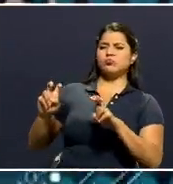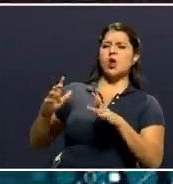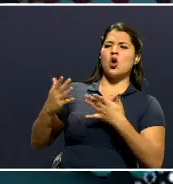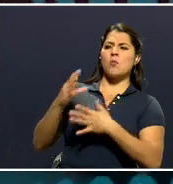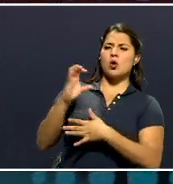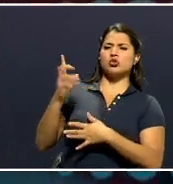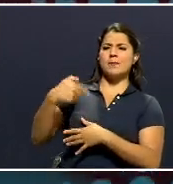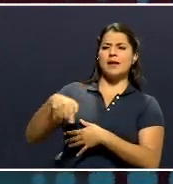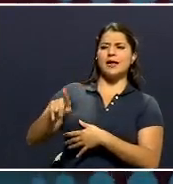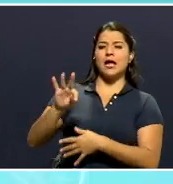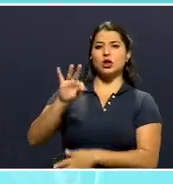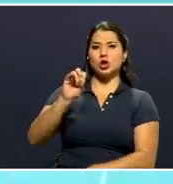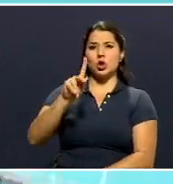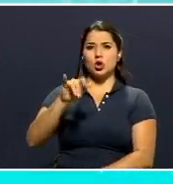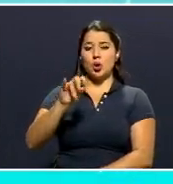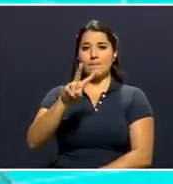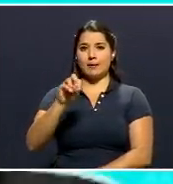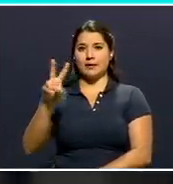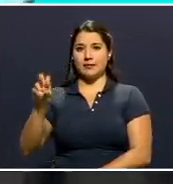Tokio 2020.